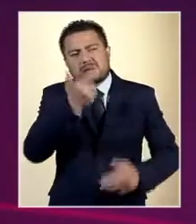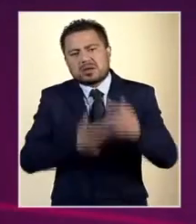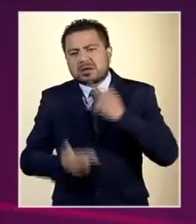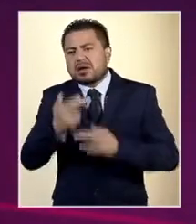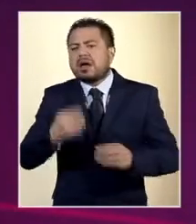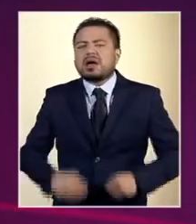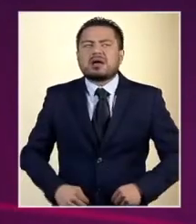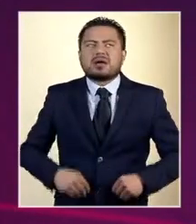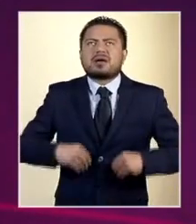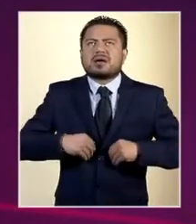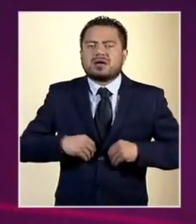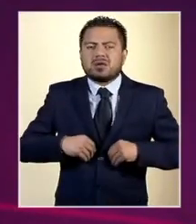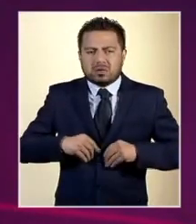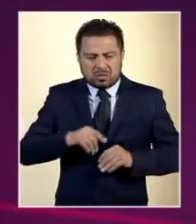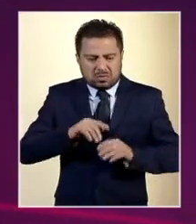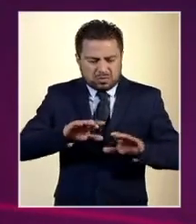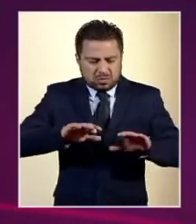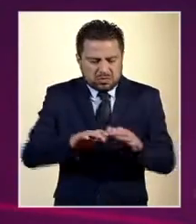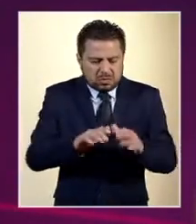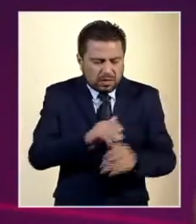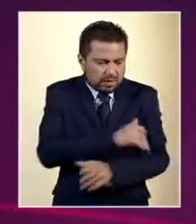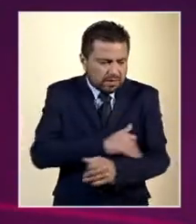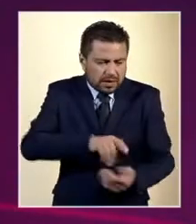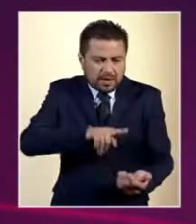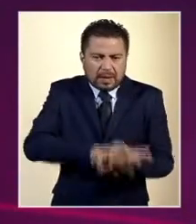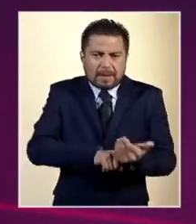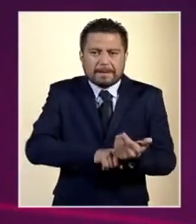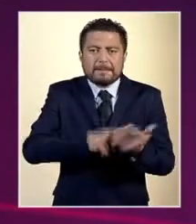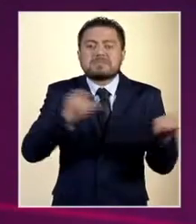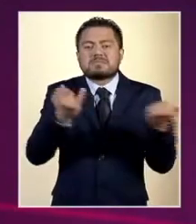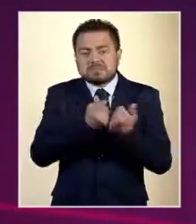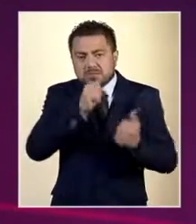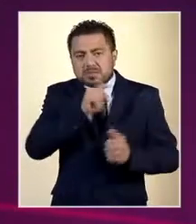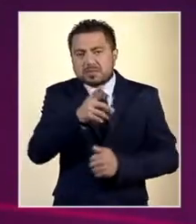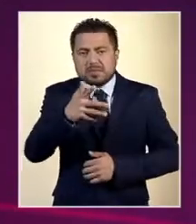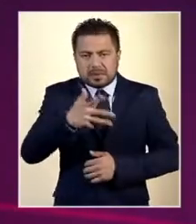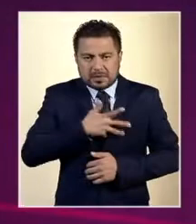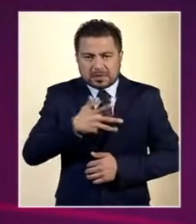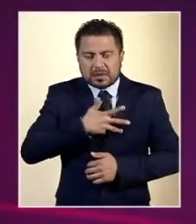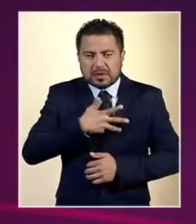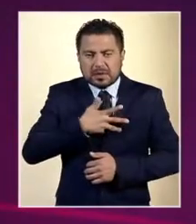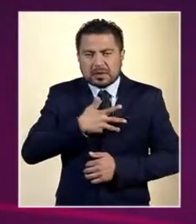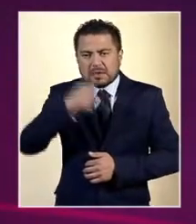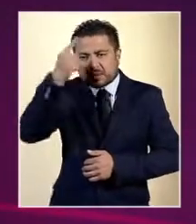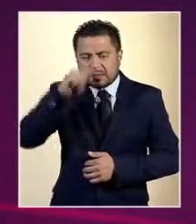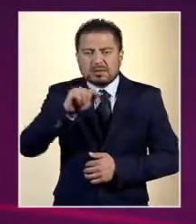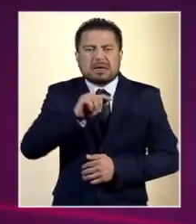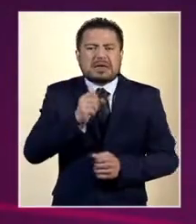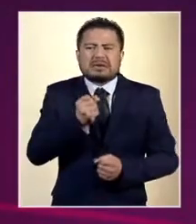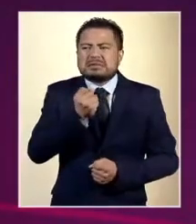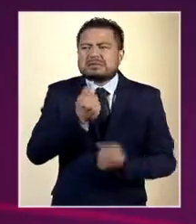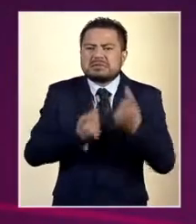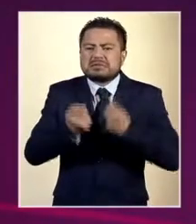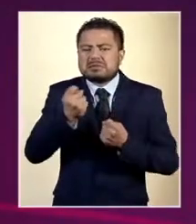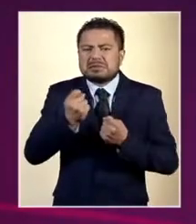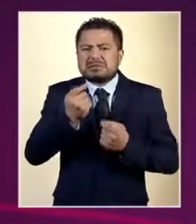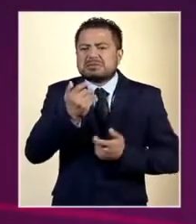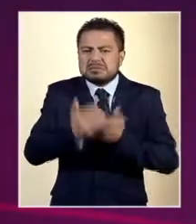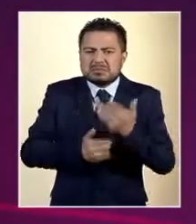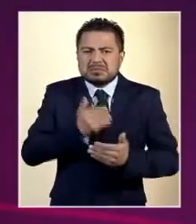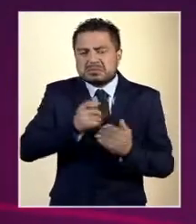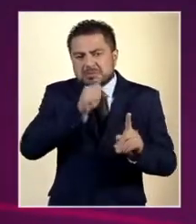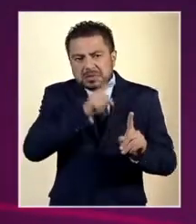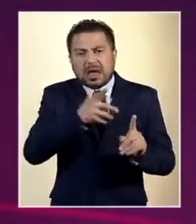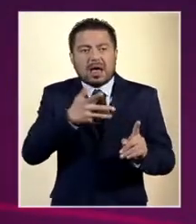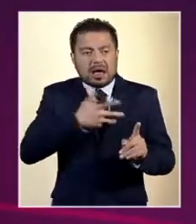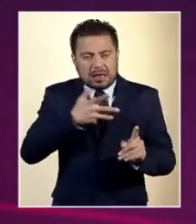a vivir en el núcleo de esta familia. Y también tenemos, para los casos, en algunos momentos